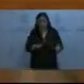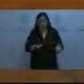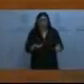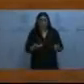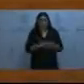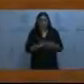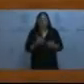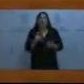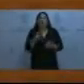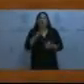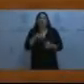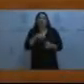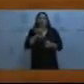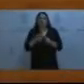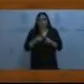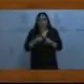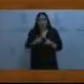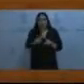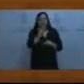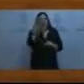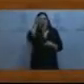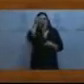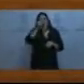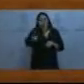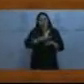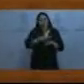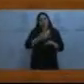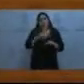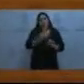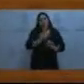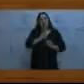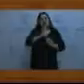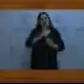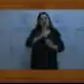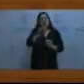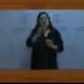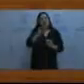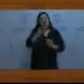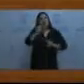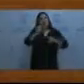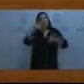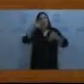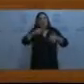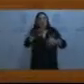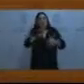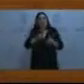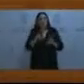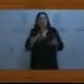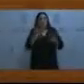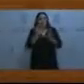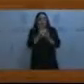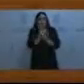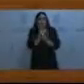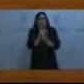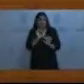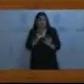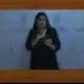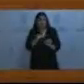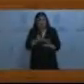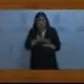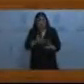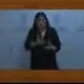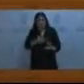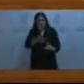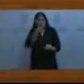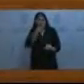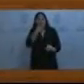reconocerle una cosa: su habilidad para negar y envolver un problema manifiesto. En la última intervención, precisamente, la anterior a esta, usted fue